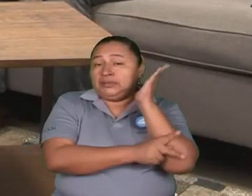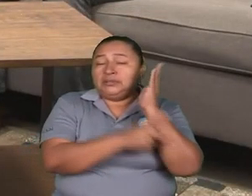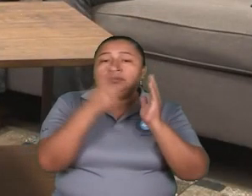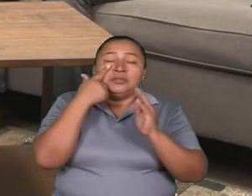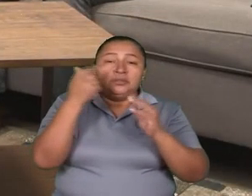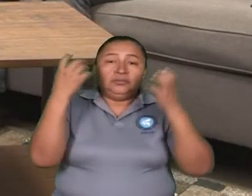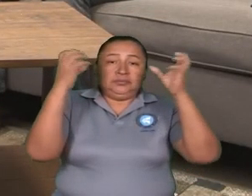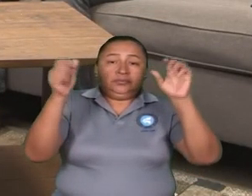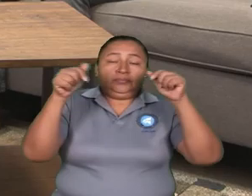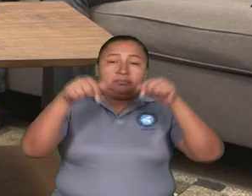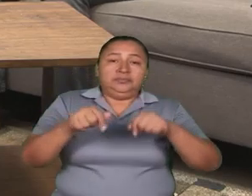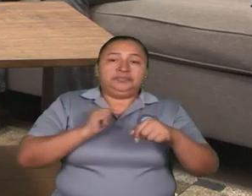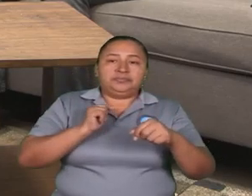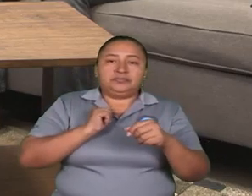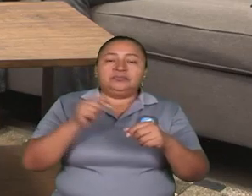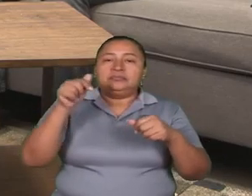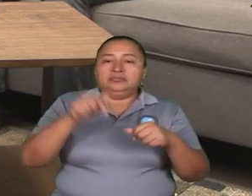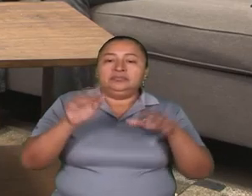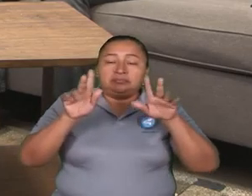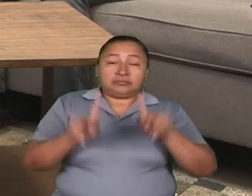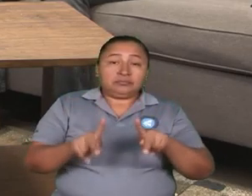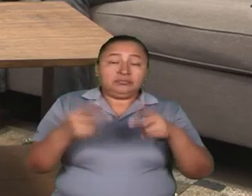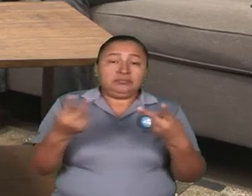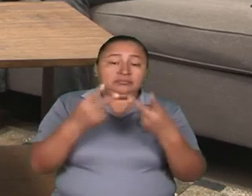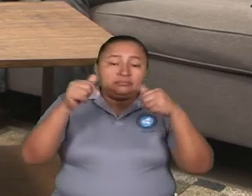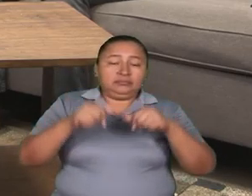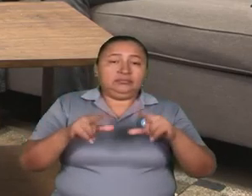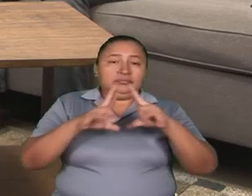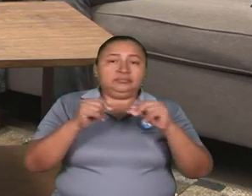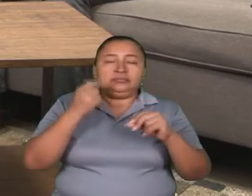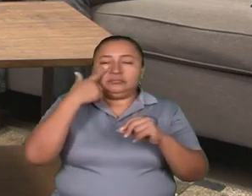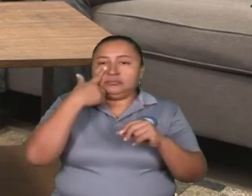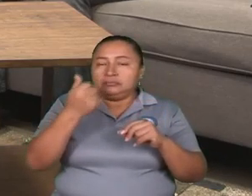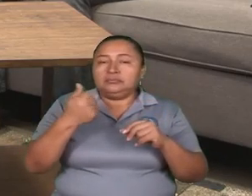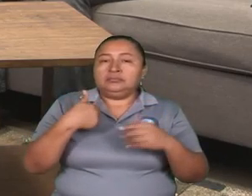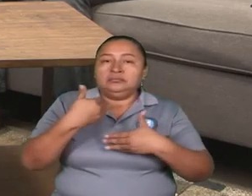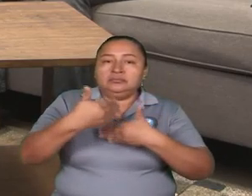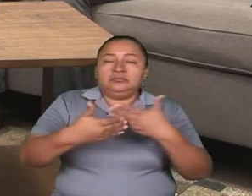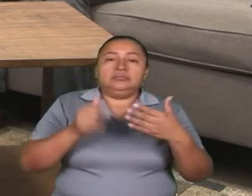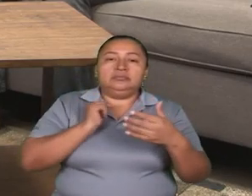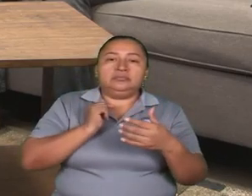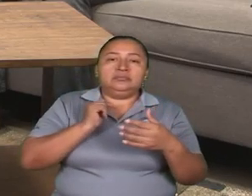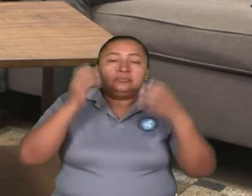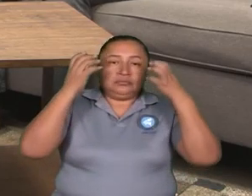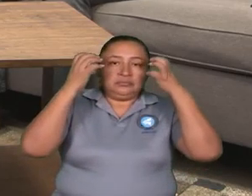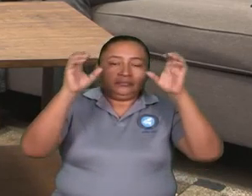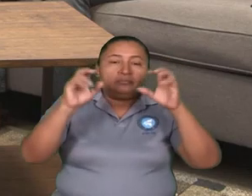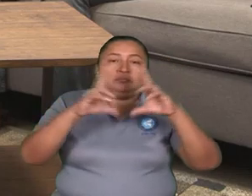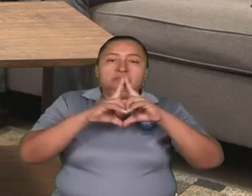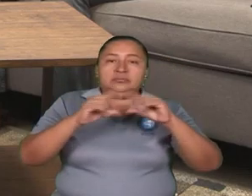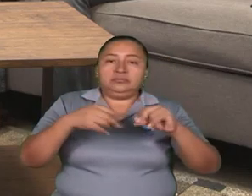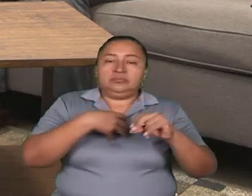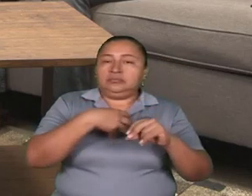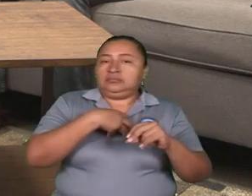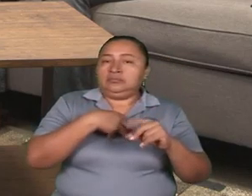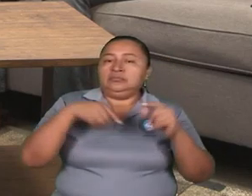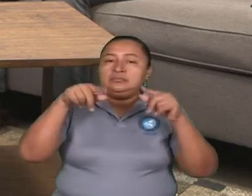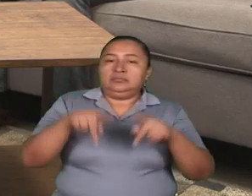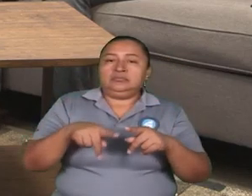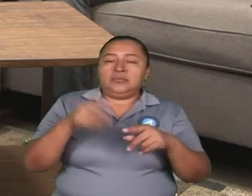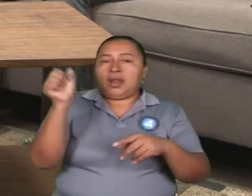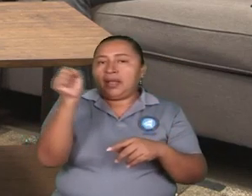este fin de semana en el Centro de Convenciones Olof Palme, y el desborde de la